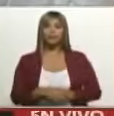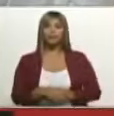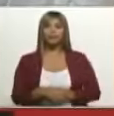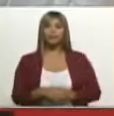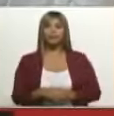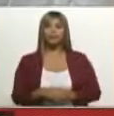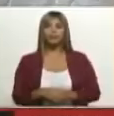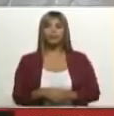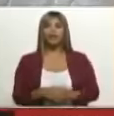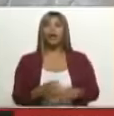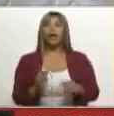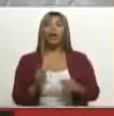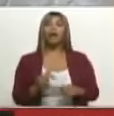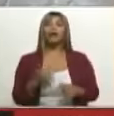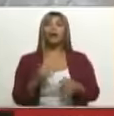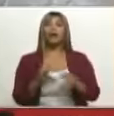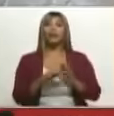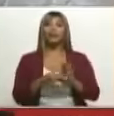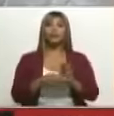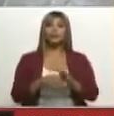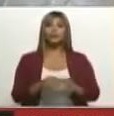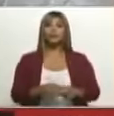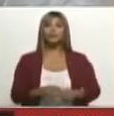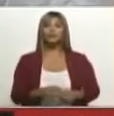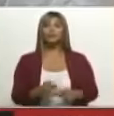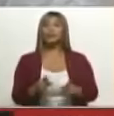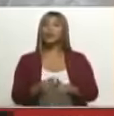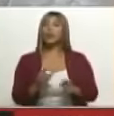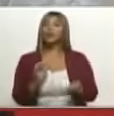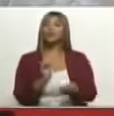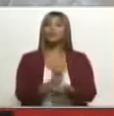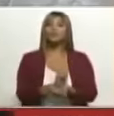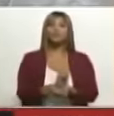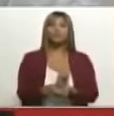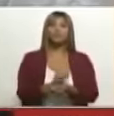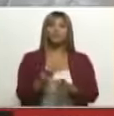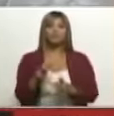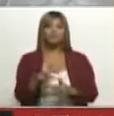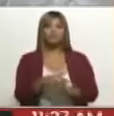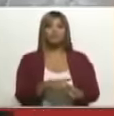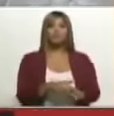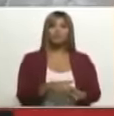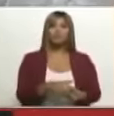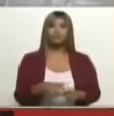Además que aquí ha habido un mecanismo de esclavitud, mecanismo